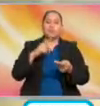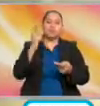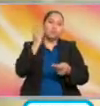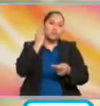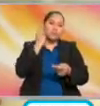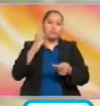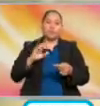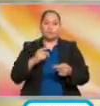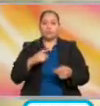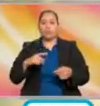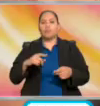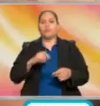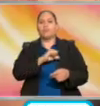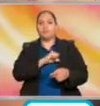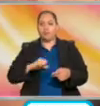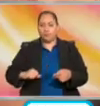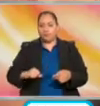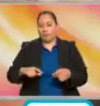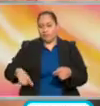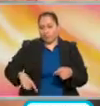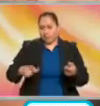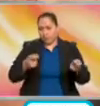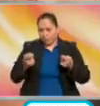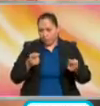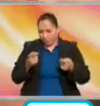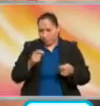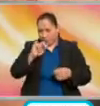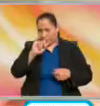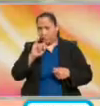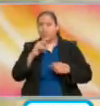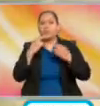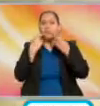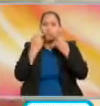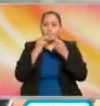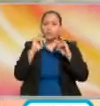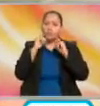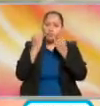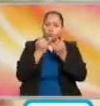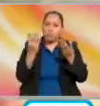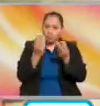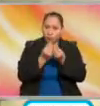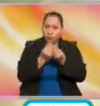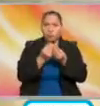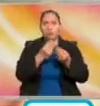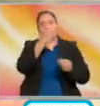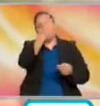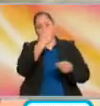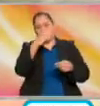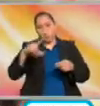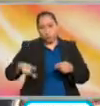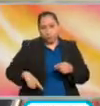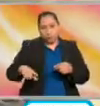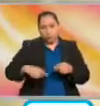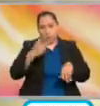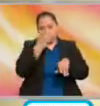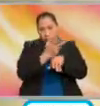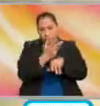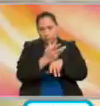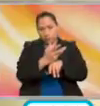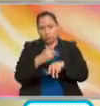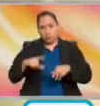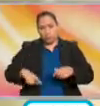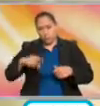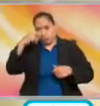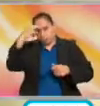alcaldes, que pues bueno, tienen hasta una reunión conjunta que se lleva anualmente entre los dos gobiernos estatales de Estados Unidos y